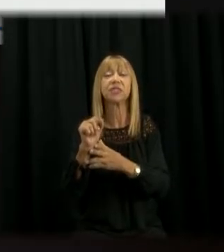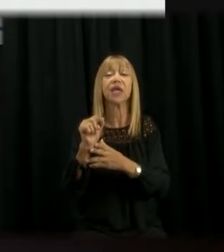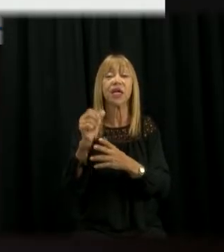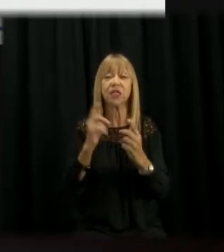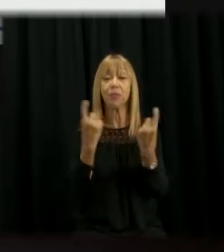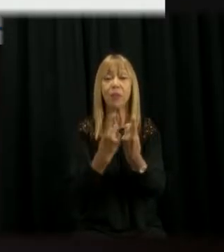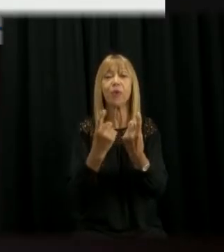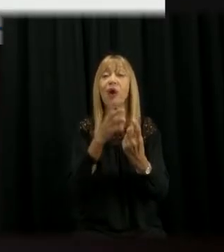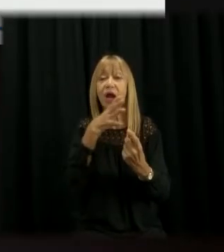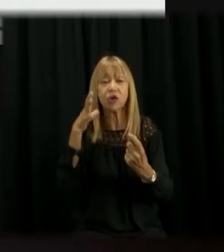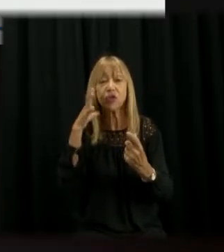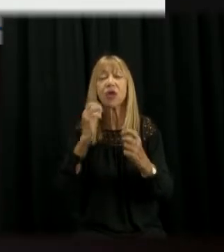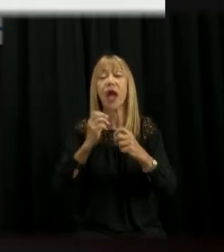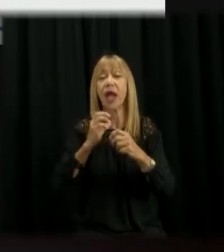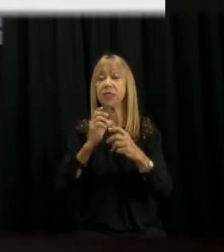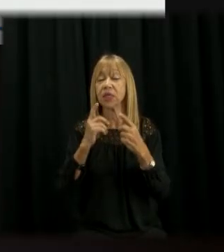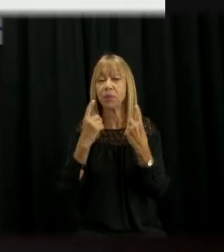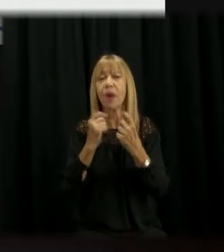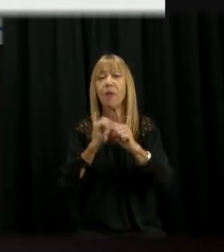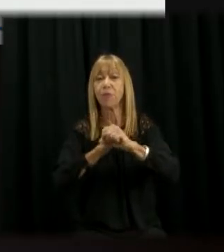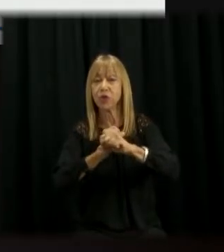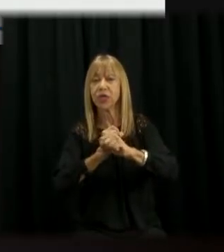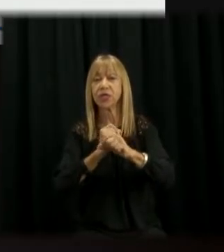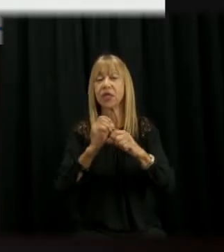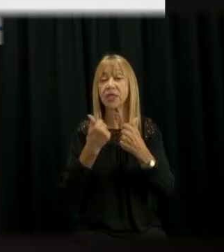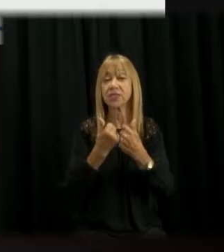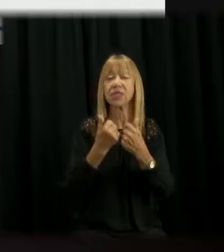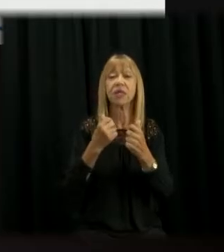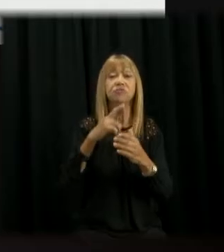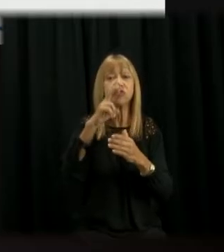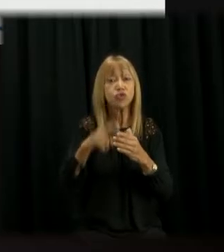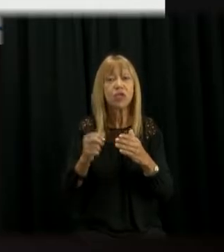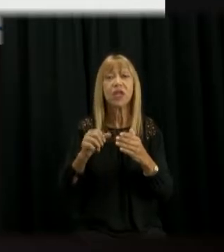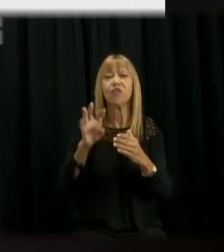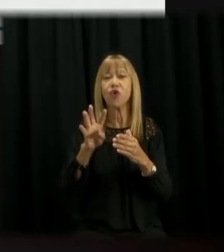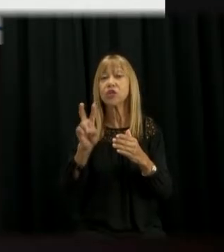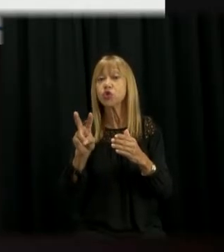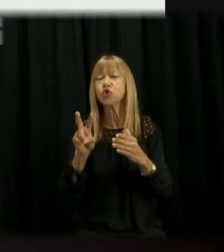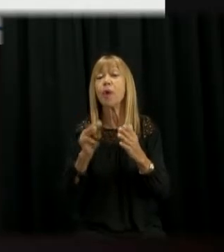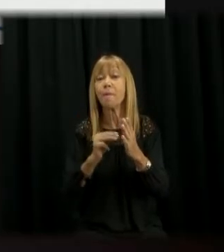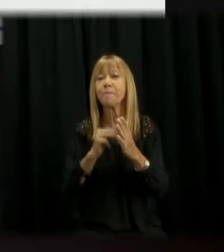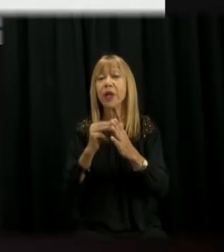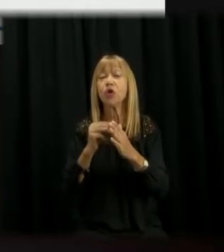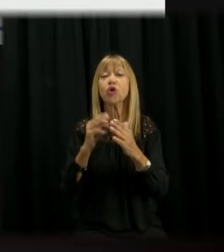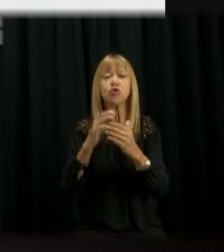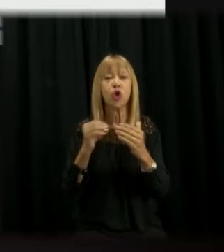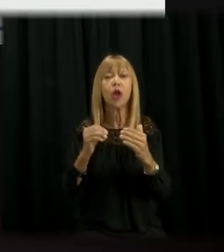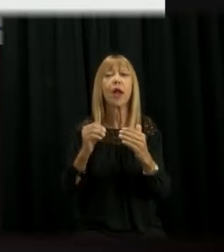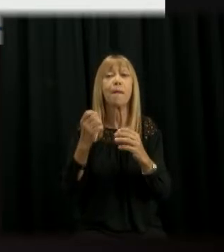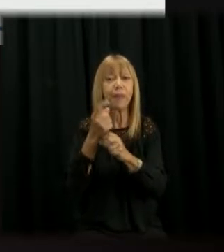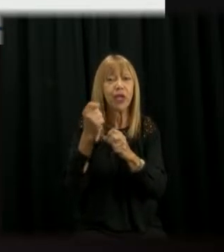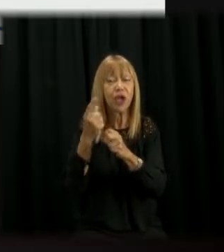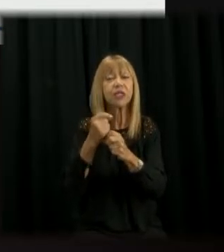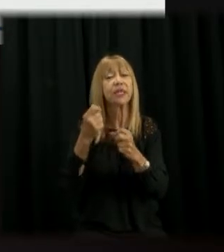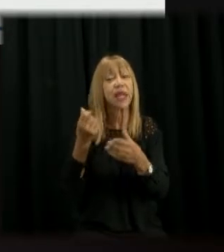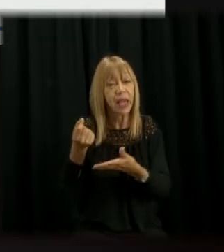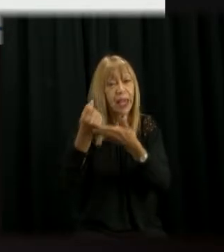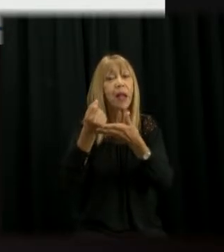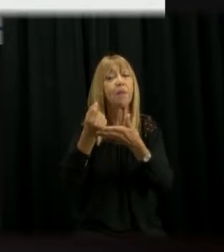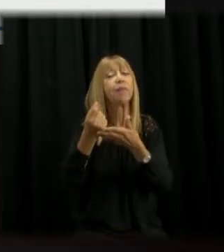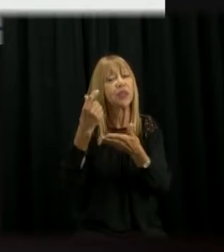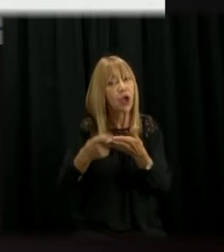con la EPA y el Departamento de Agricultura. Y estos son una economía de 42 millones por año que ha ayudado